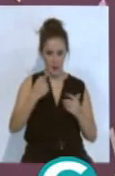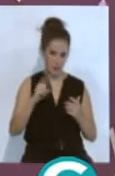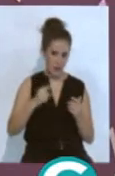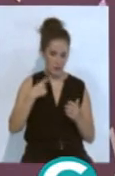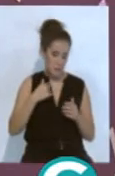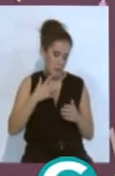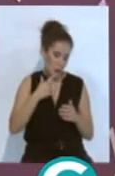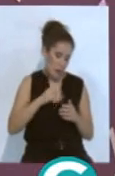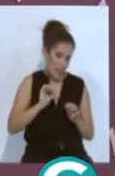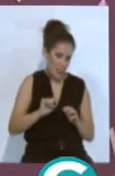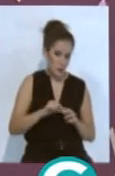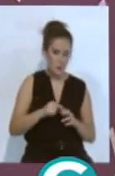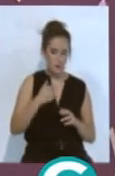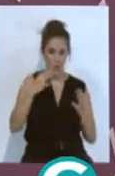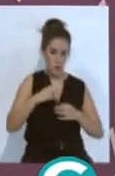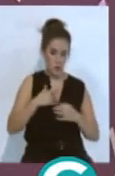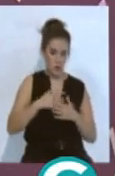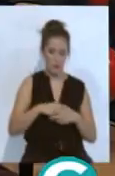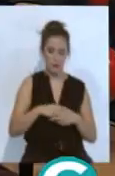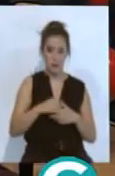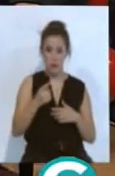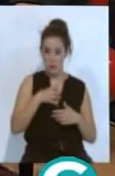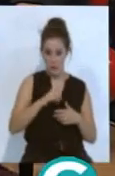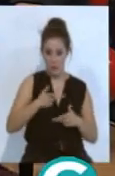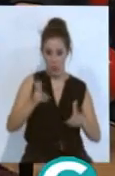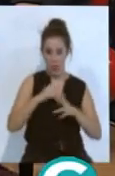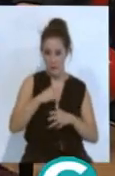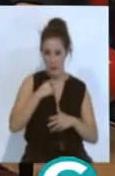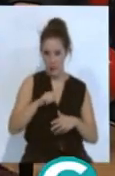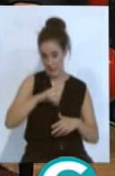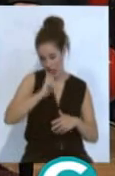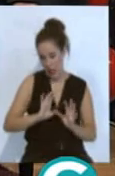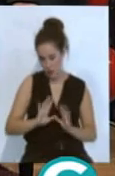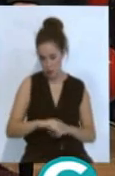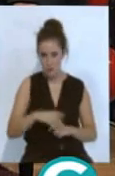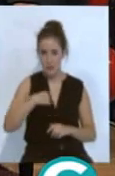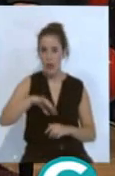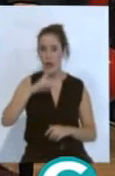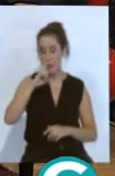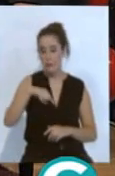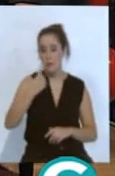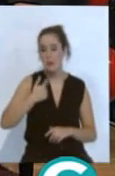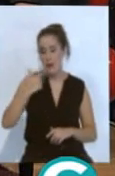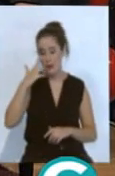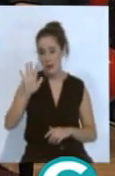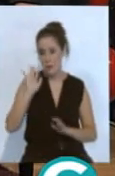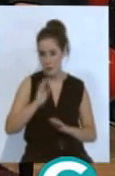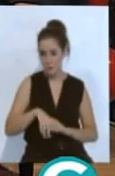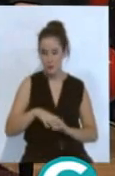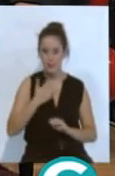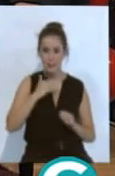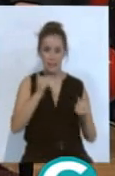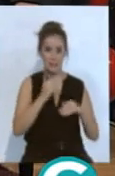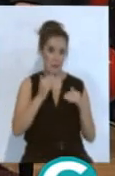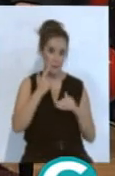gustaría, ¿sabes? Bueno, seguro, y eso es lo que no podemos dejar que se pierda, por lo menos este año, ya después... Ya veremos. Ya veremos qué pasa, eso ya no, el tiempo